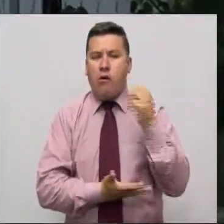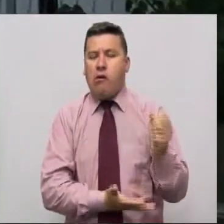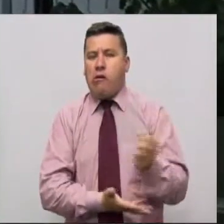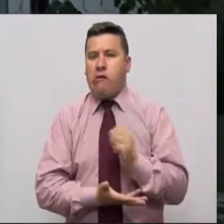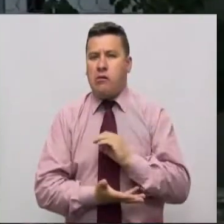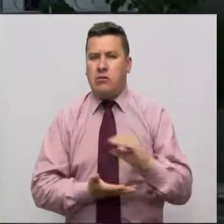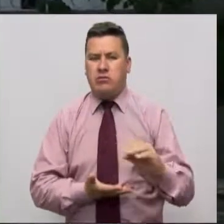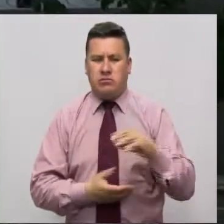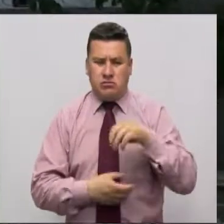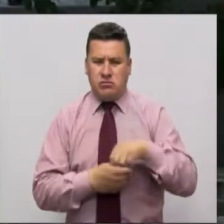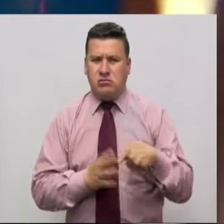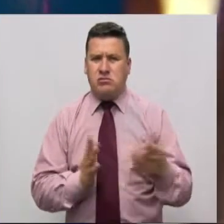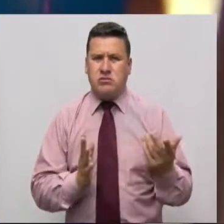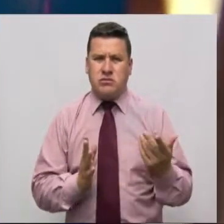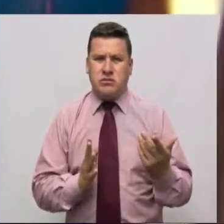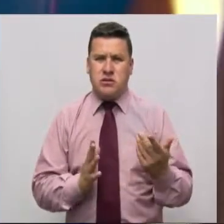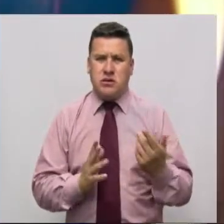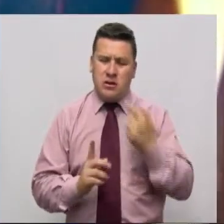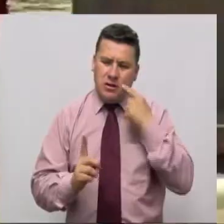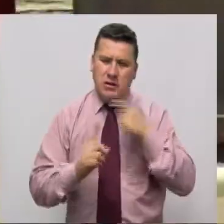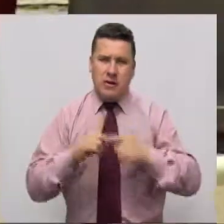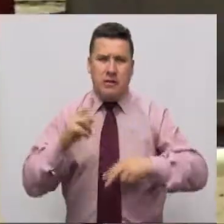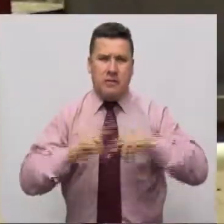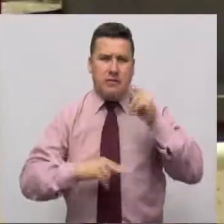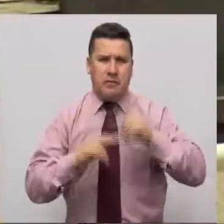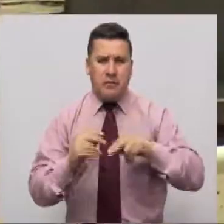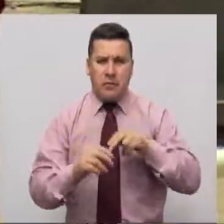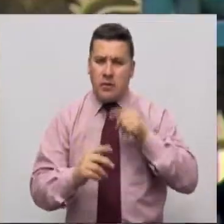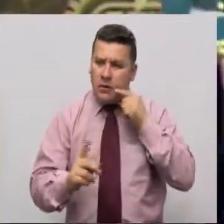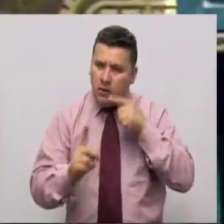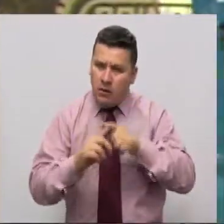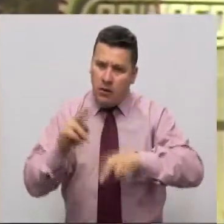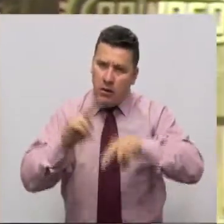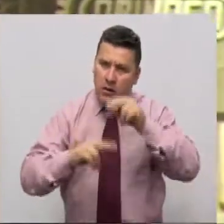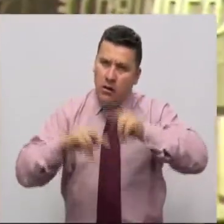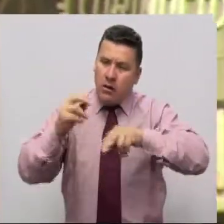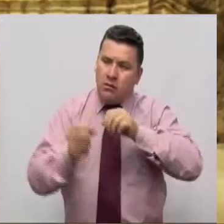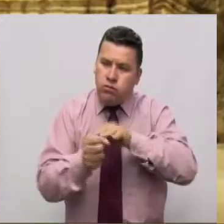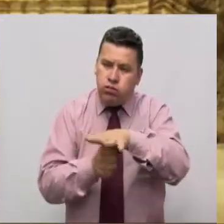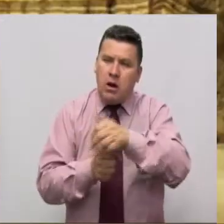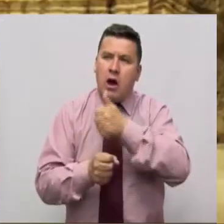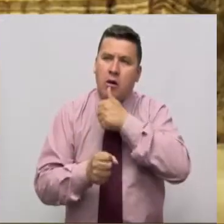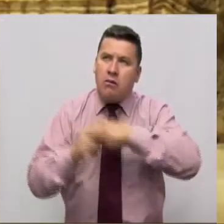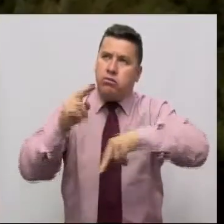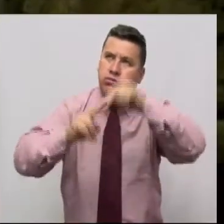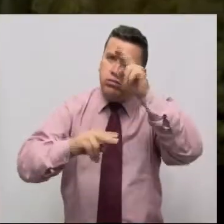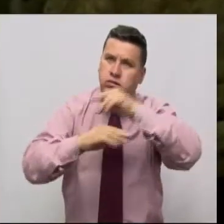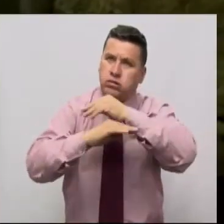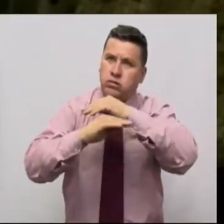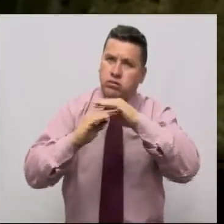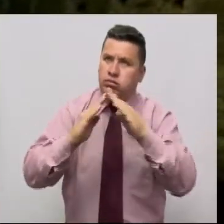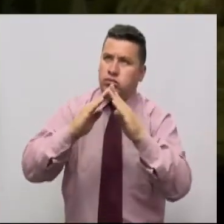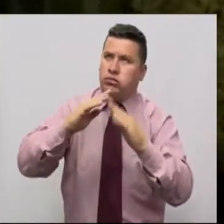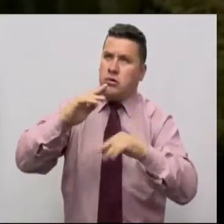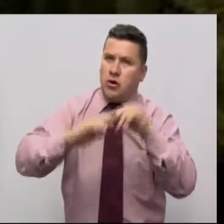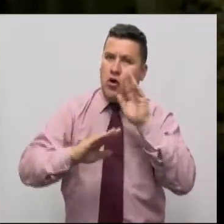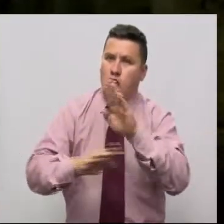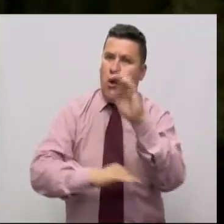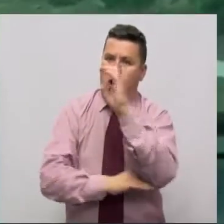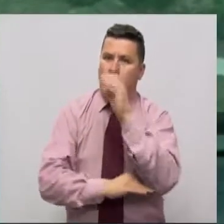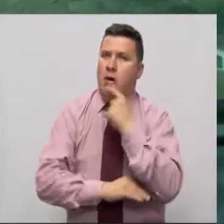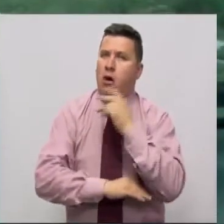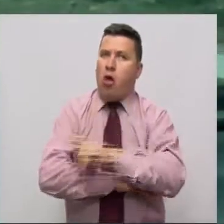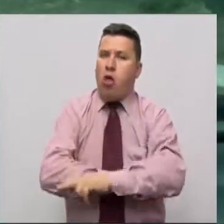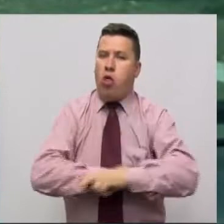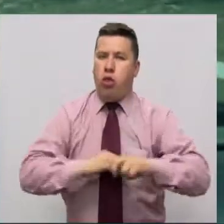el presupuesto con el que se iban a construir acueductos para decenas de miles